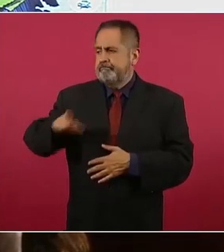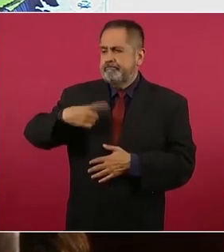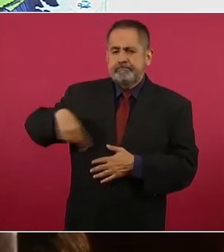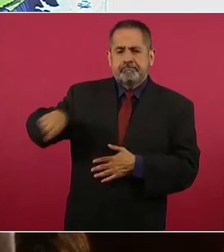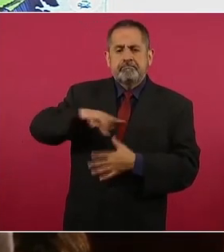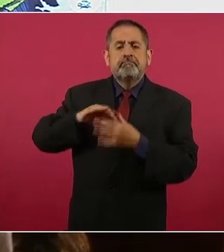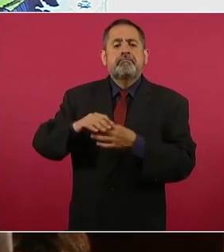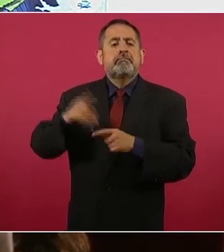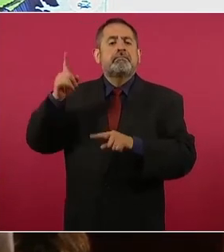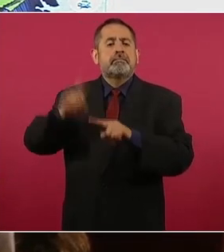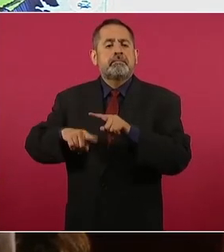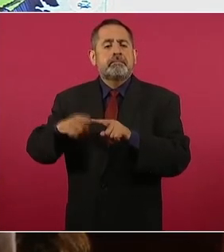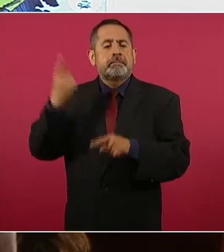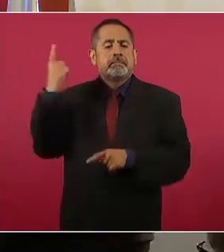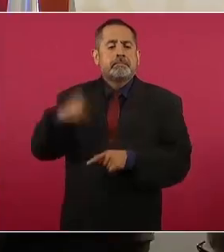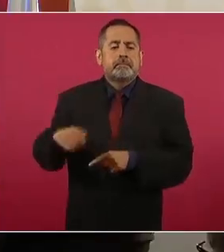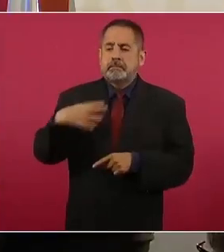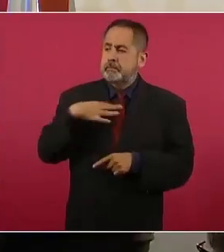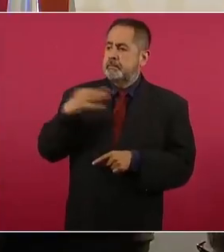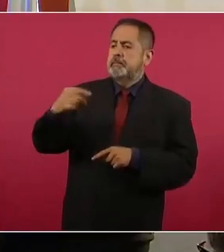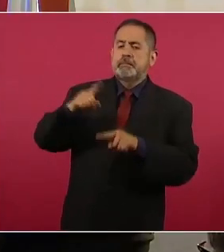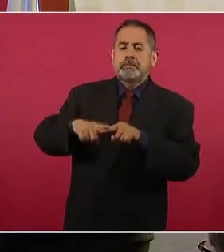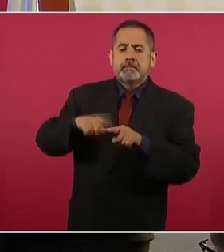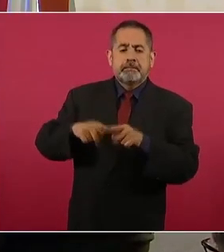es del pueblo.